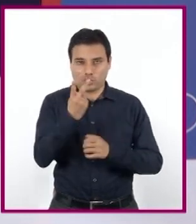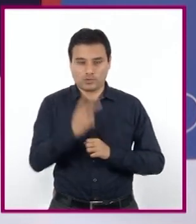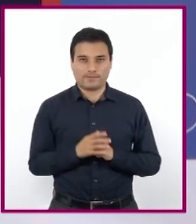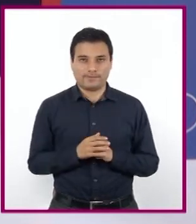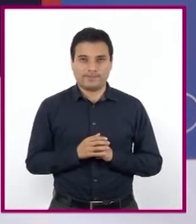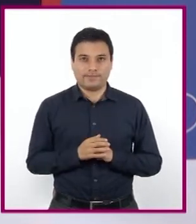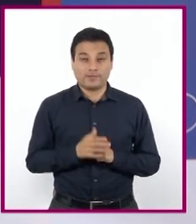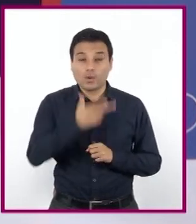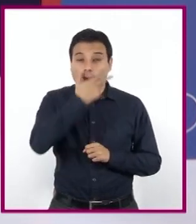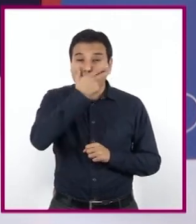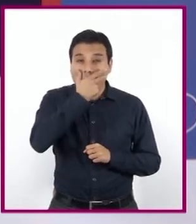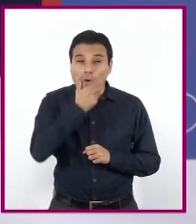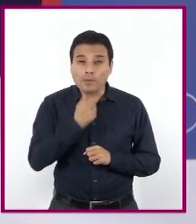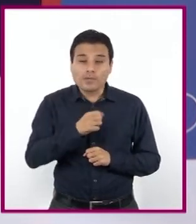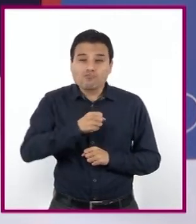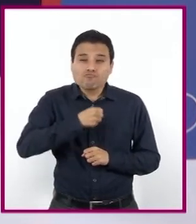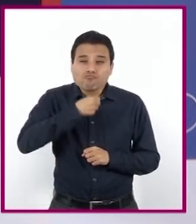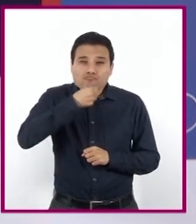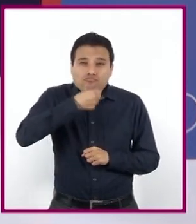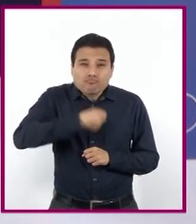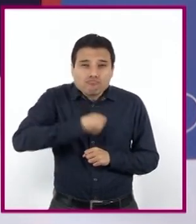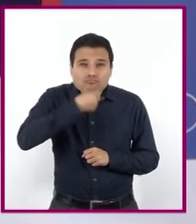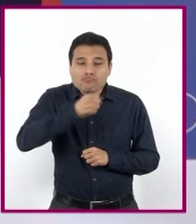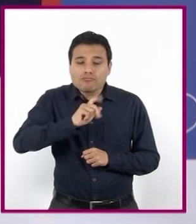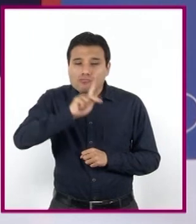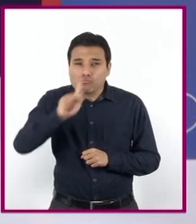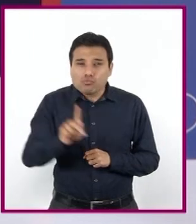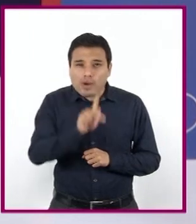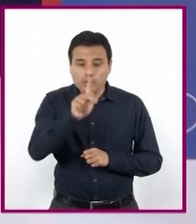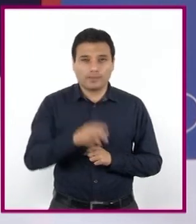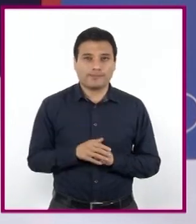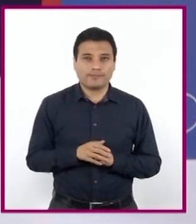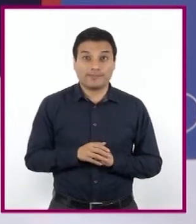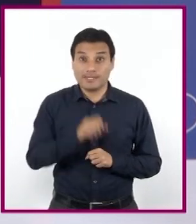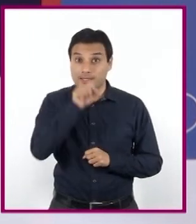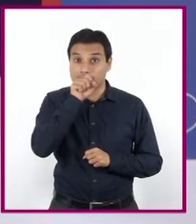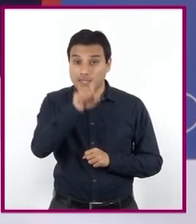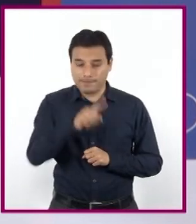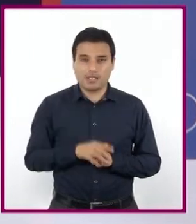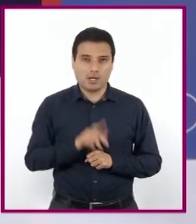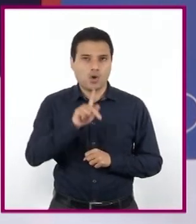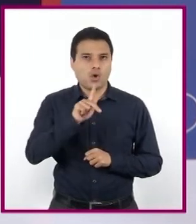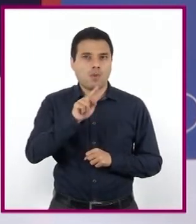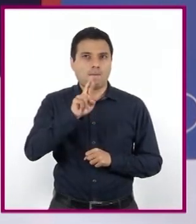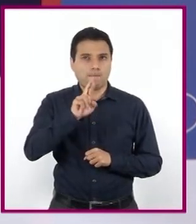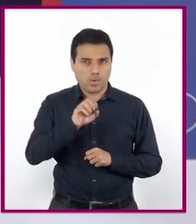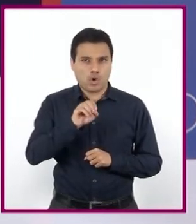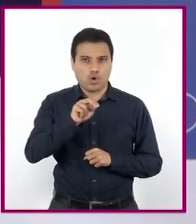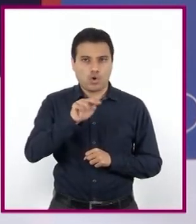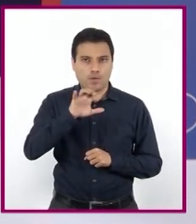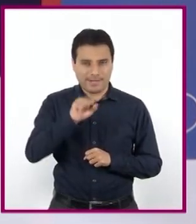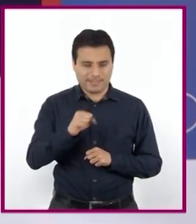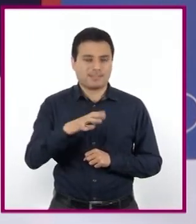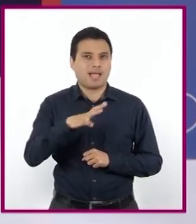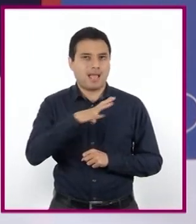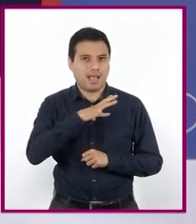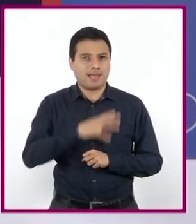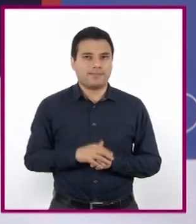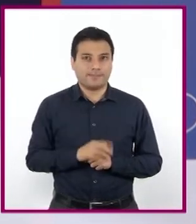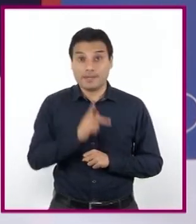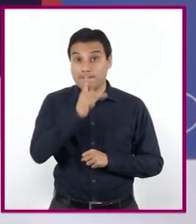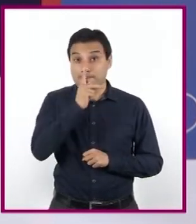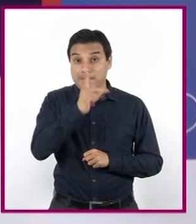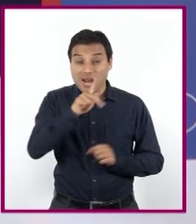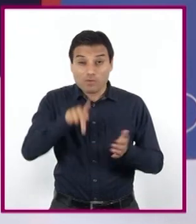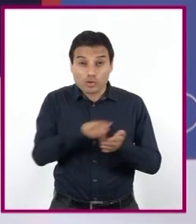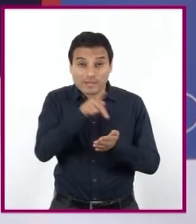más antiguo del pueblo más antiguo. Pero también usa los pronombres para no realizar repeticiones que no contribuyen